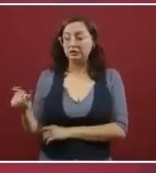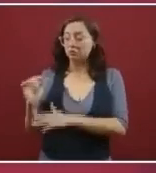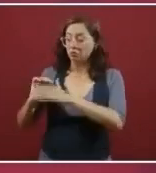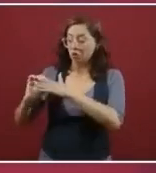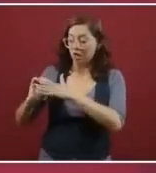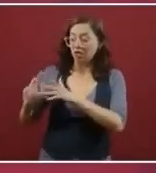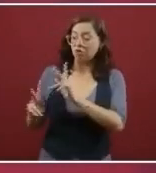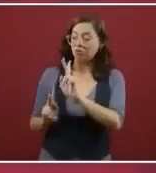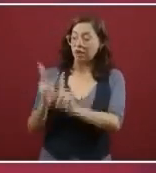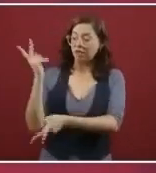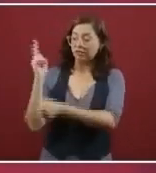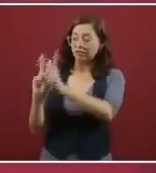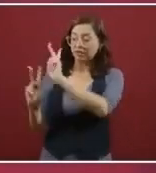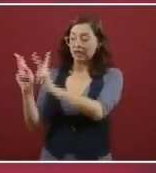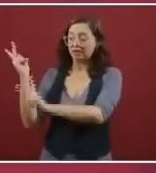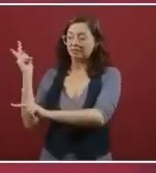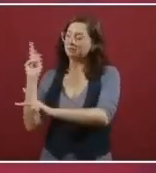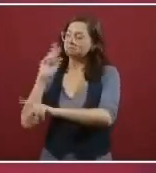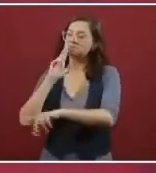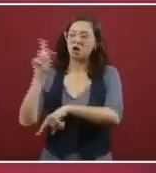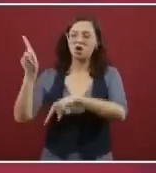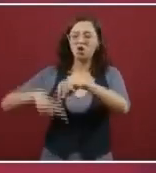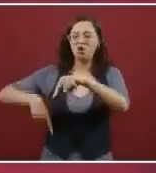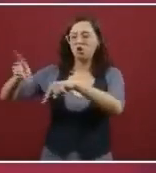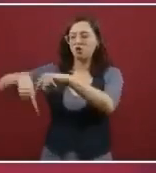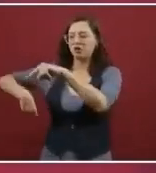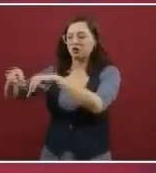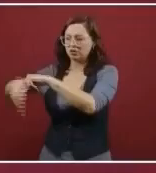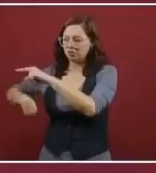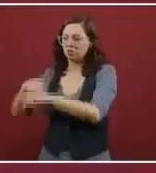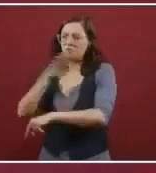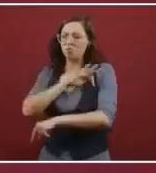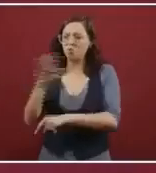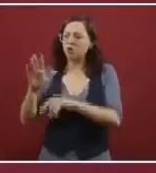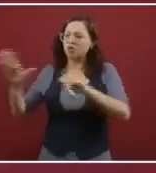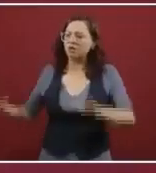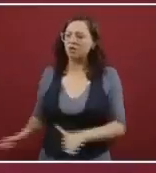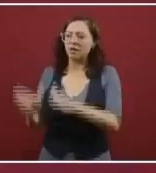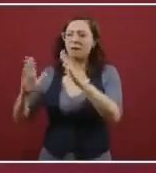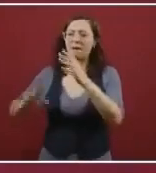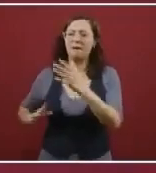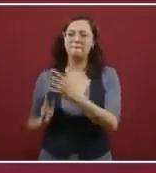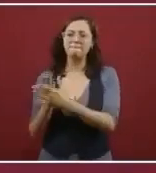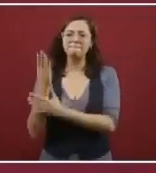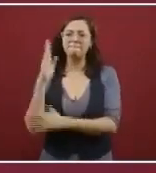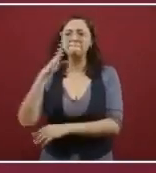condiciones, se estimulara la producción de maíz y pagar